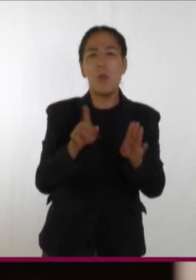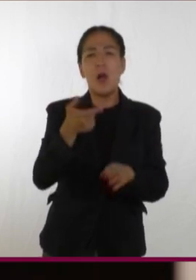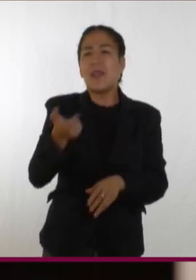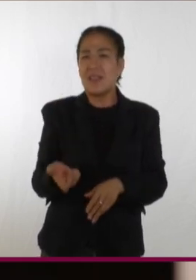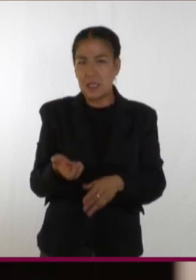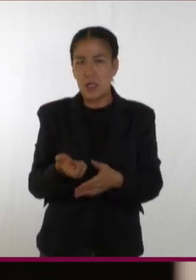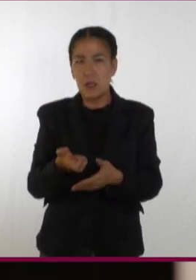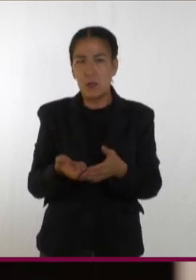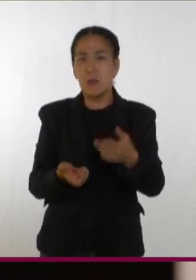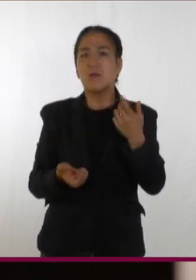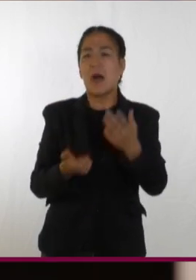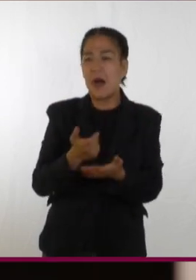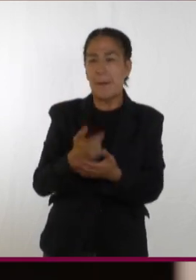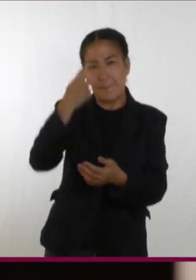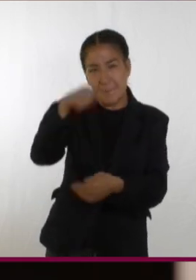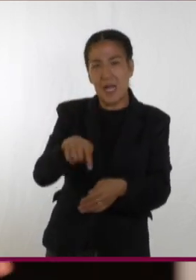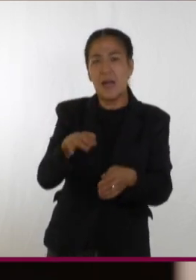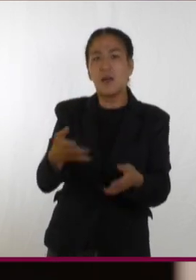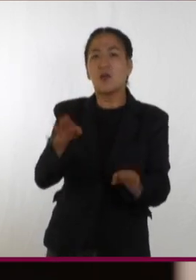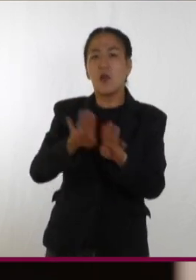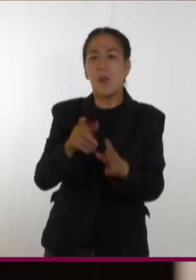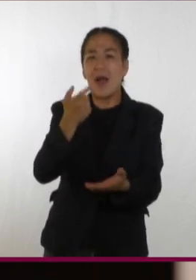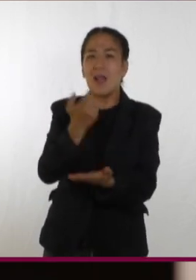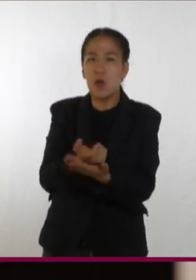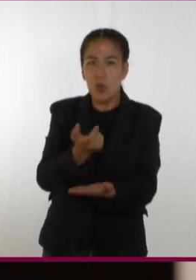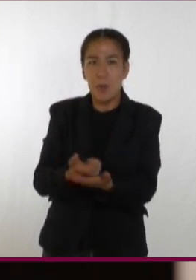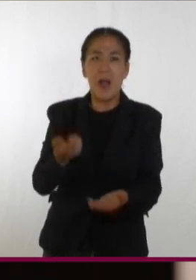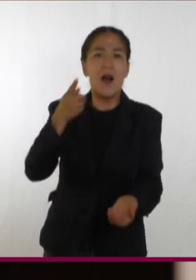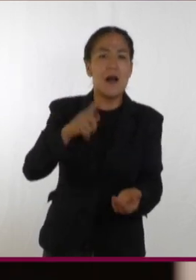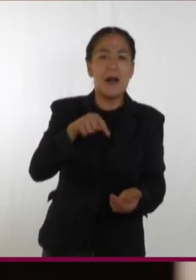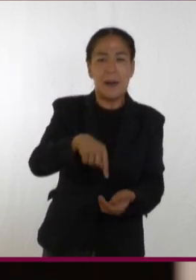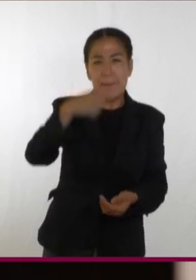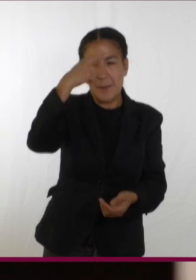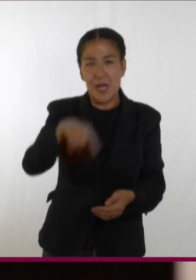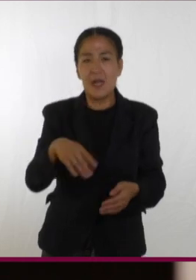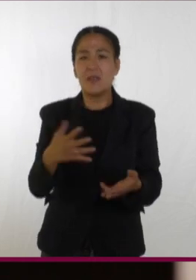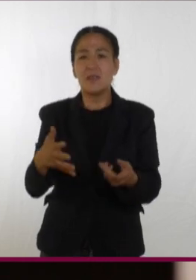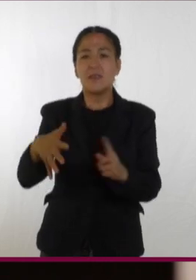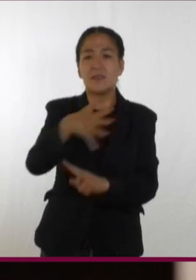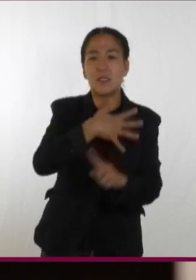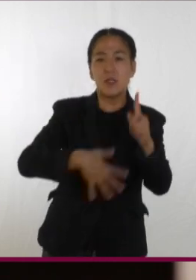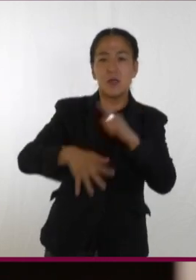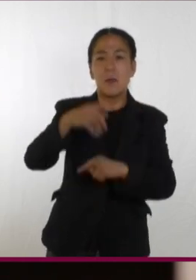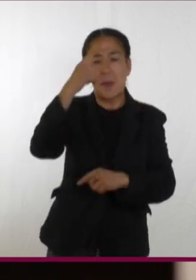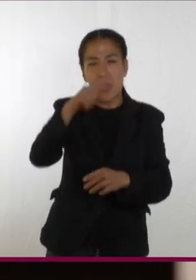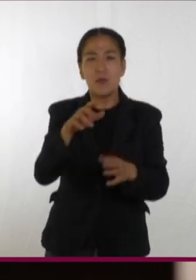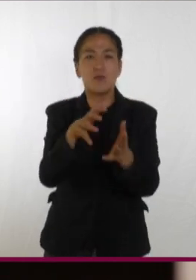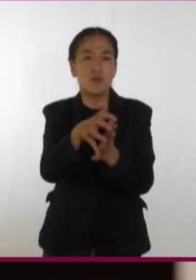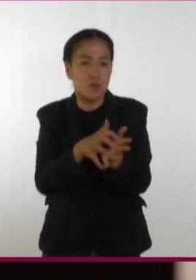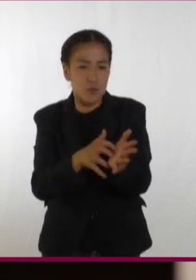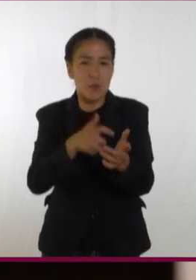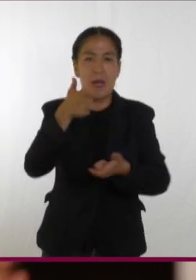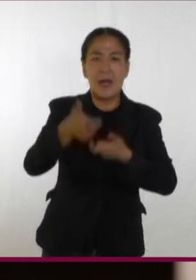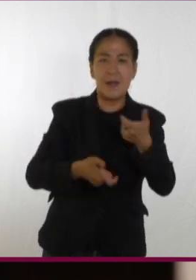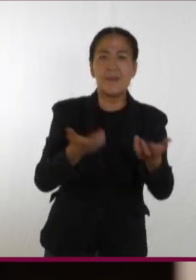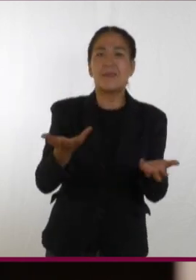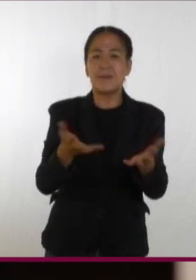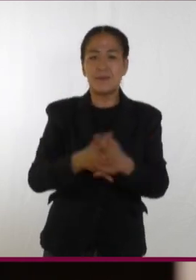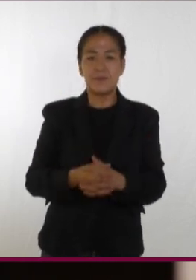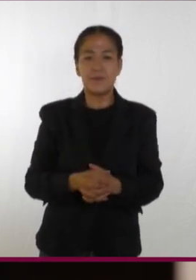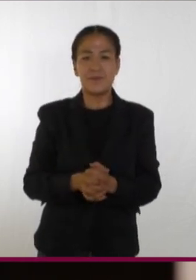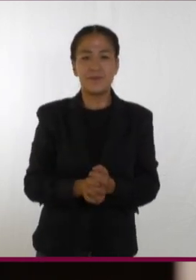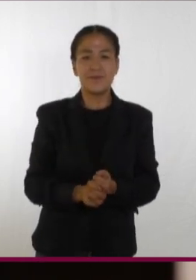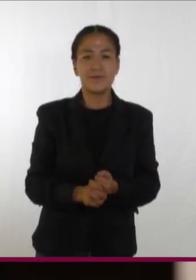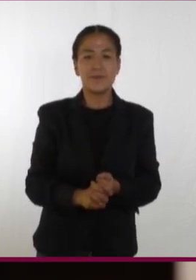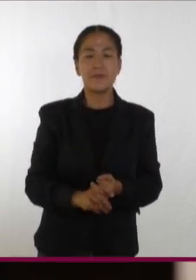Y si hablamos de economía, ¿cuál es el impacto que considera que tiene el chocolate a nivel